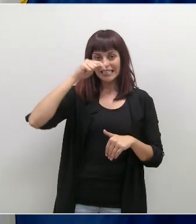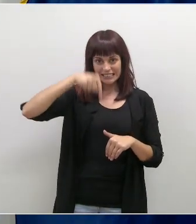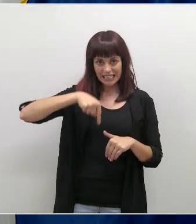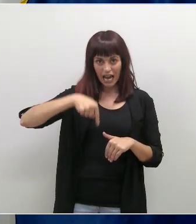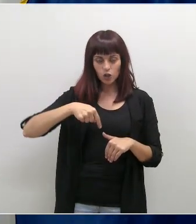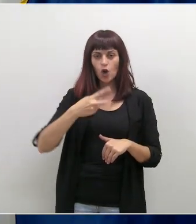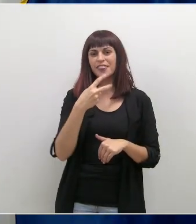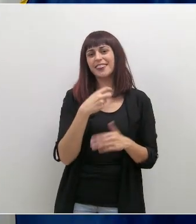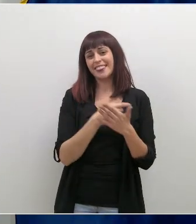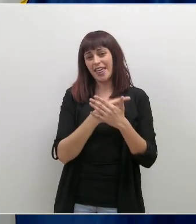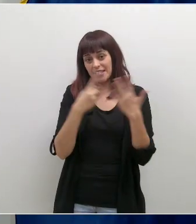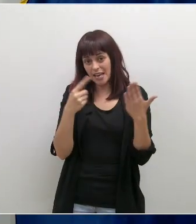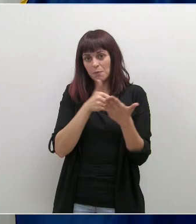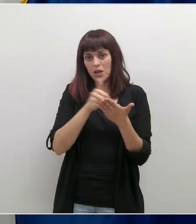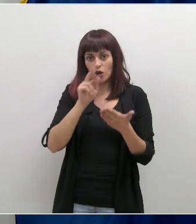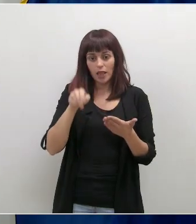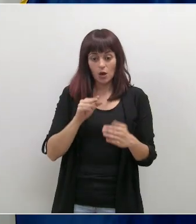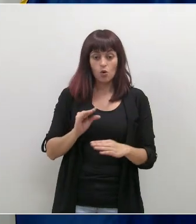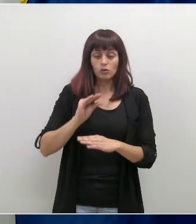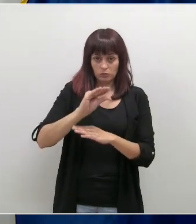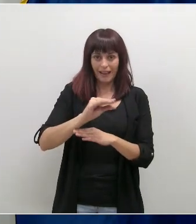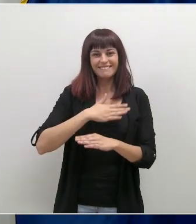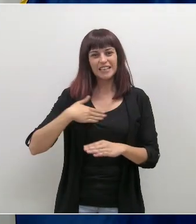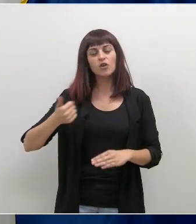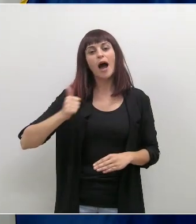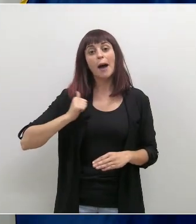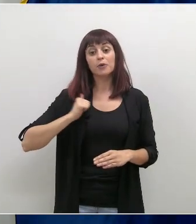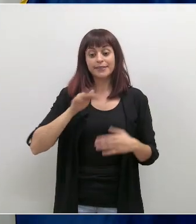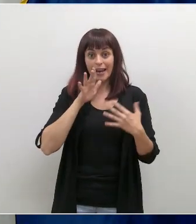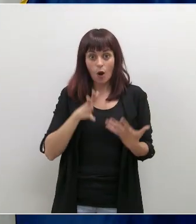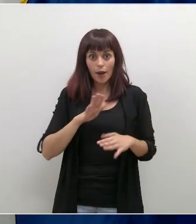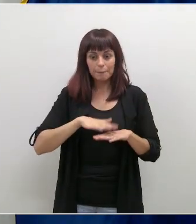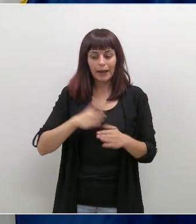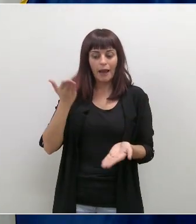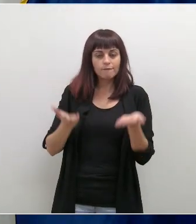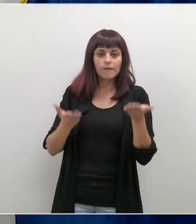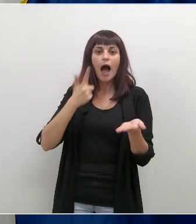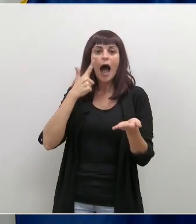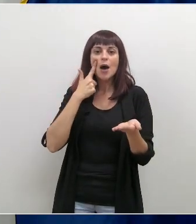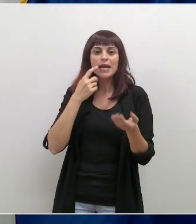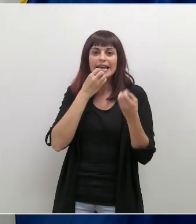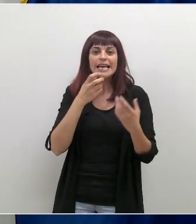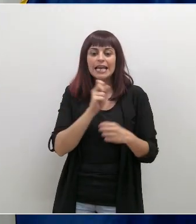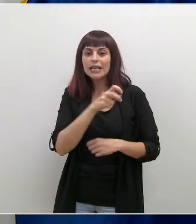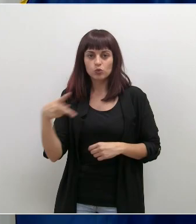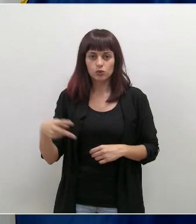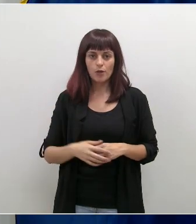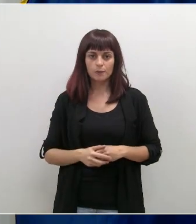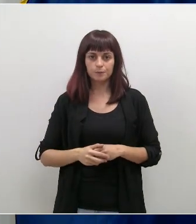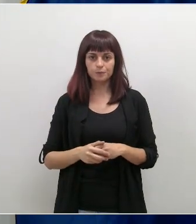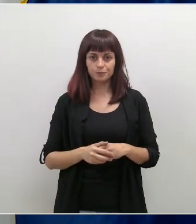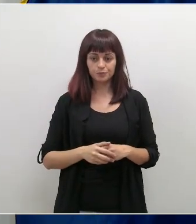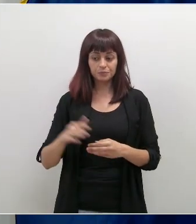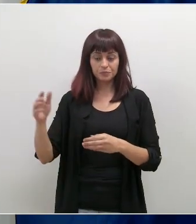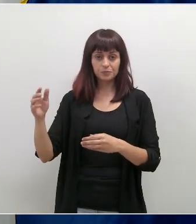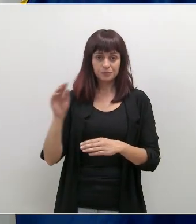con 16 millones de euros y que quiero aprovechar esta ocasión para hacer un balance de cómo ha resultado. Se han recibido un total